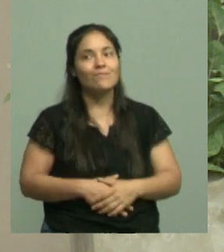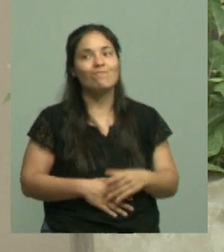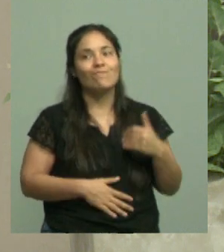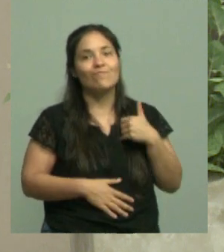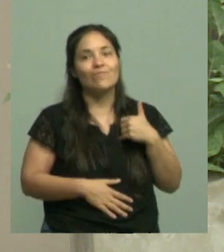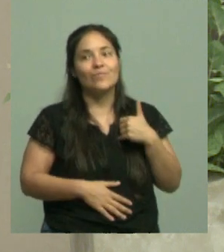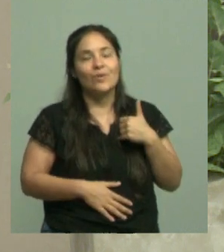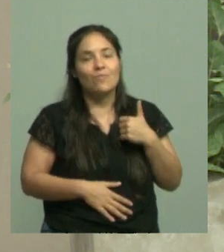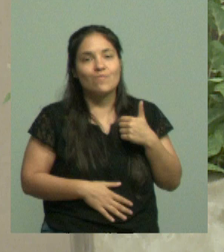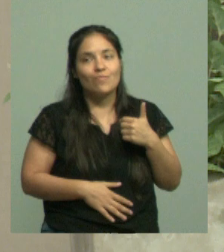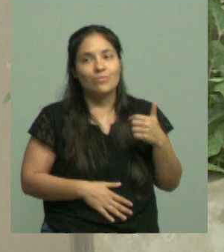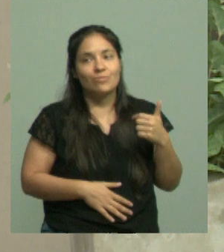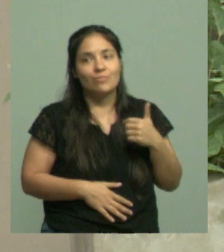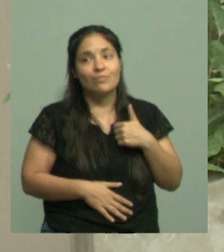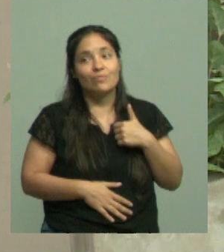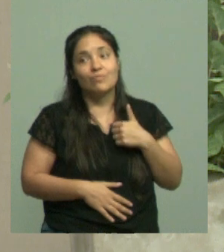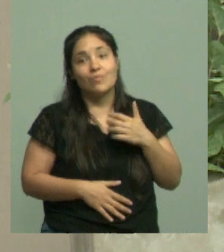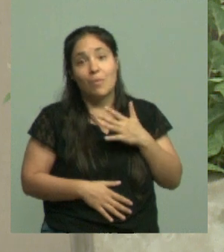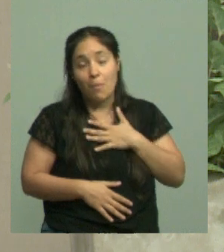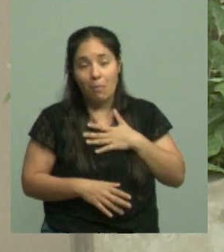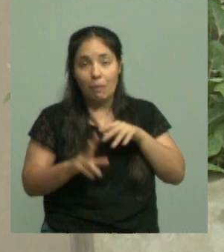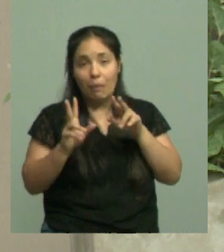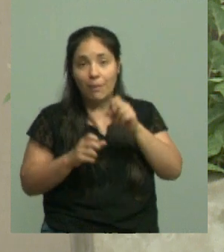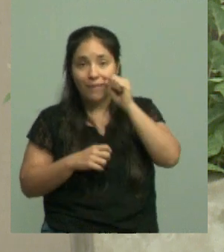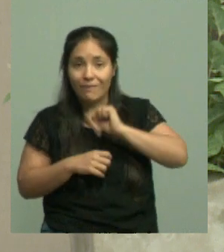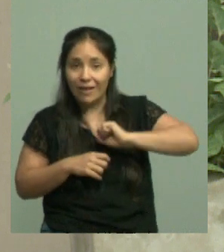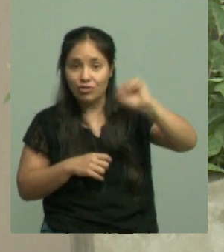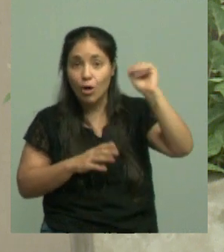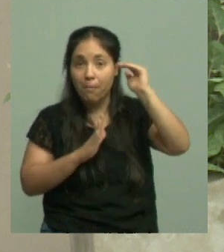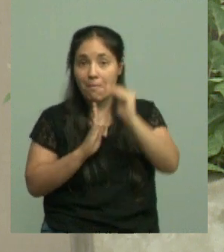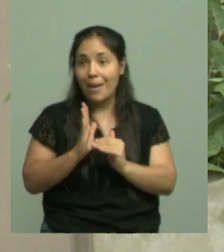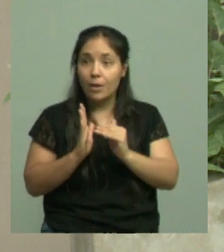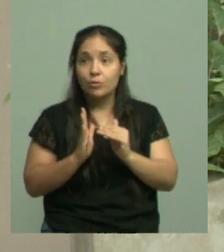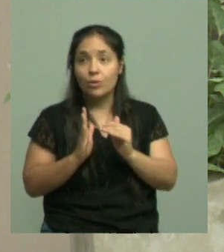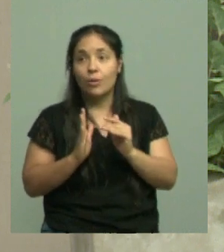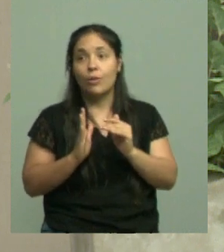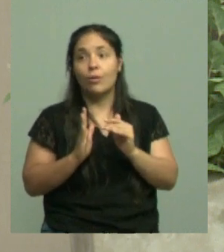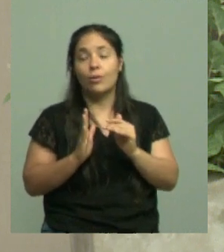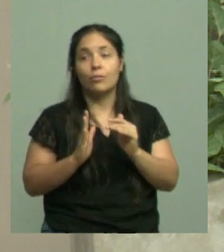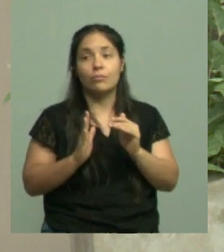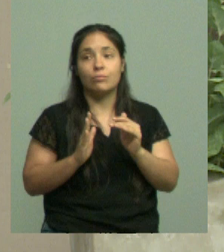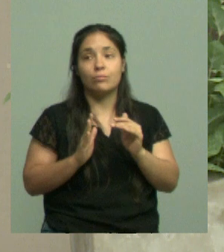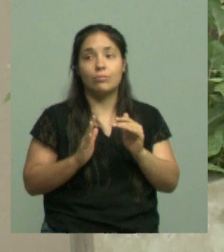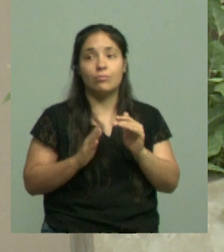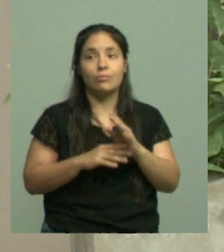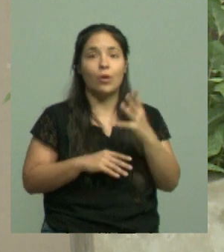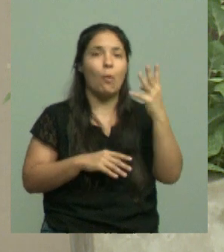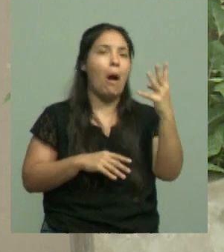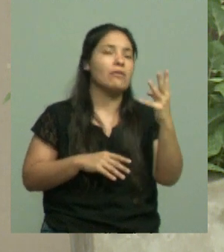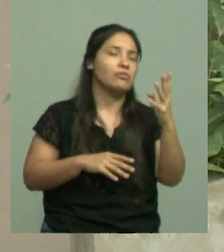Y yo no sé, yo por la inflación, por la caída de la inflación, le pondría un